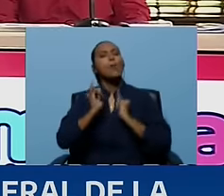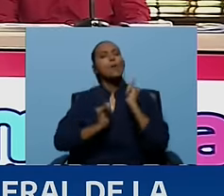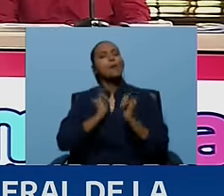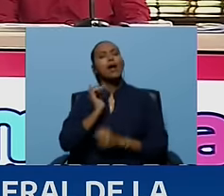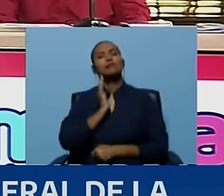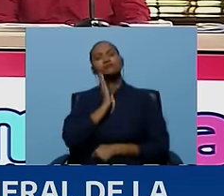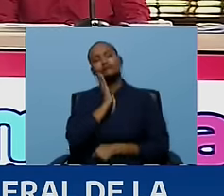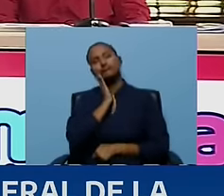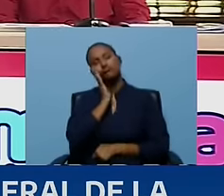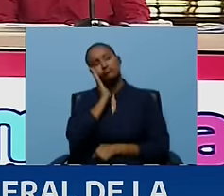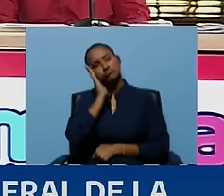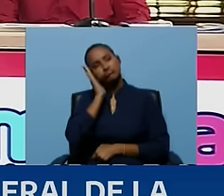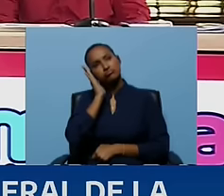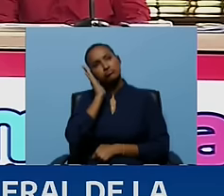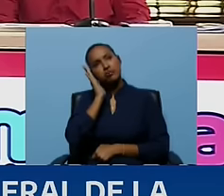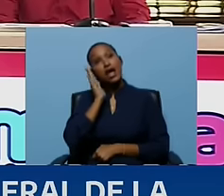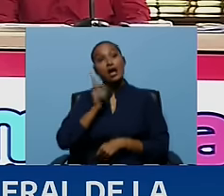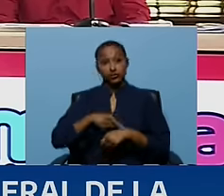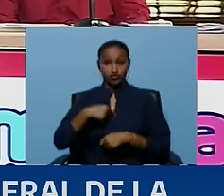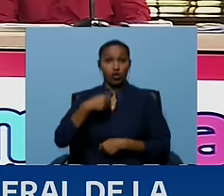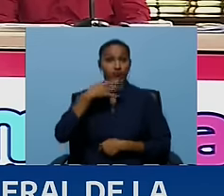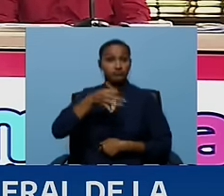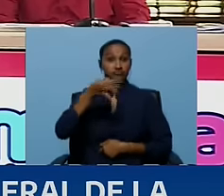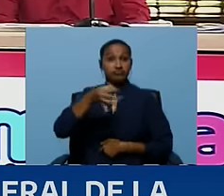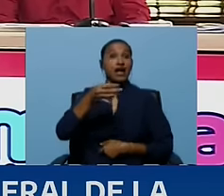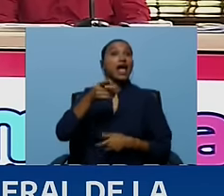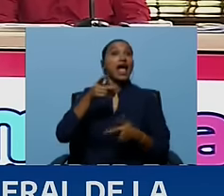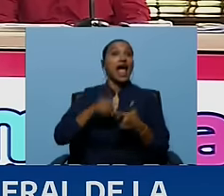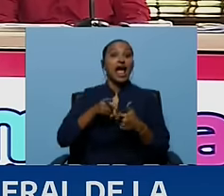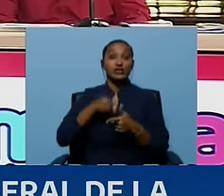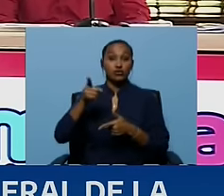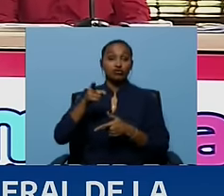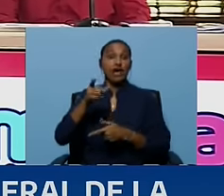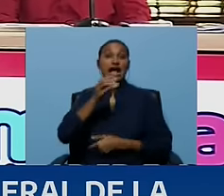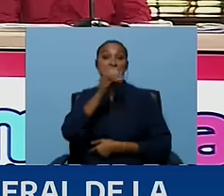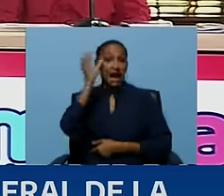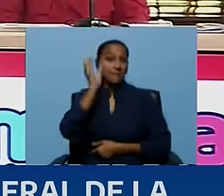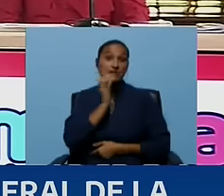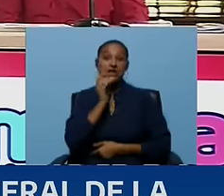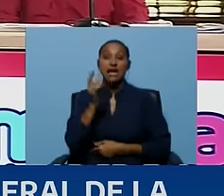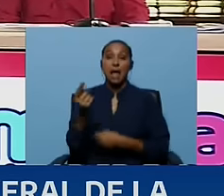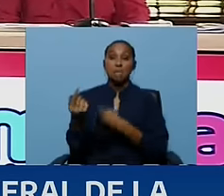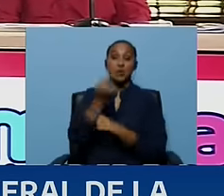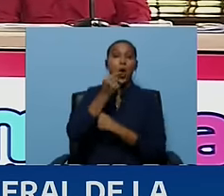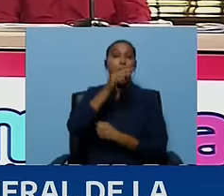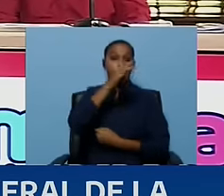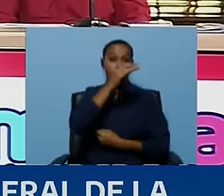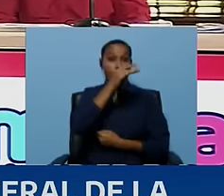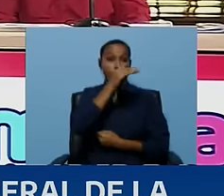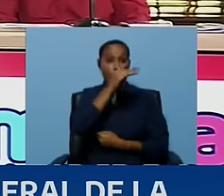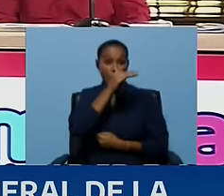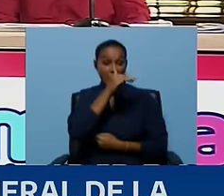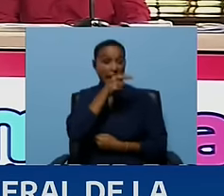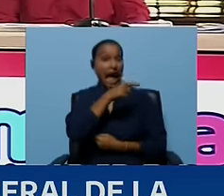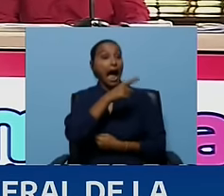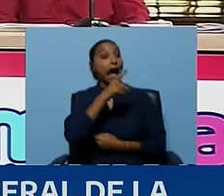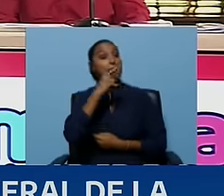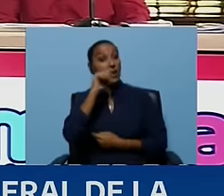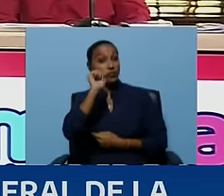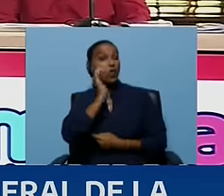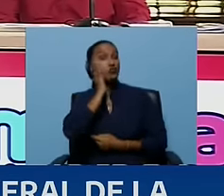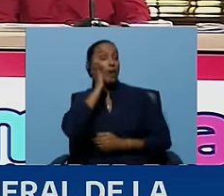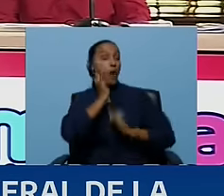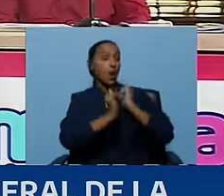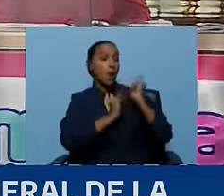y salió el ridículo de Caprila, decir, Maduro duerme como un bebé, mientras los demás sufrimos.